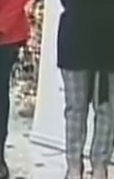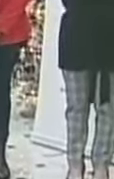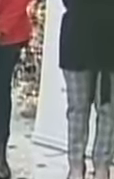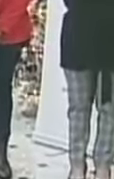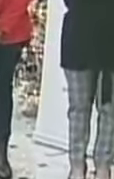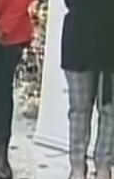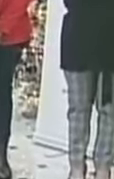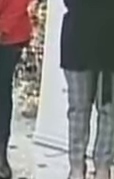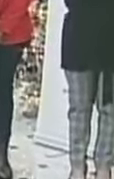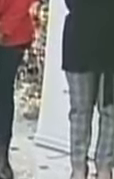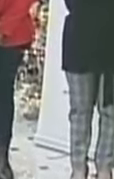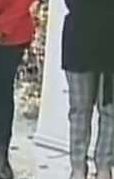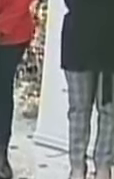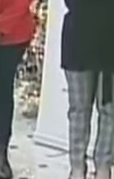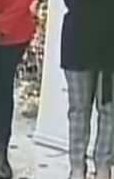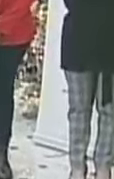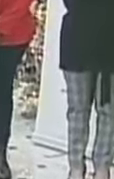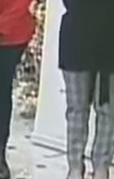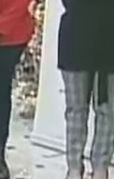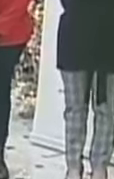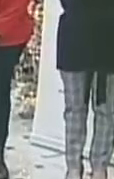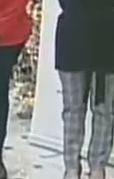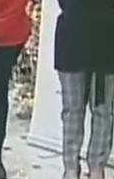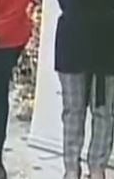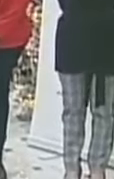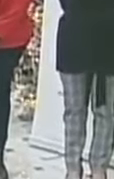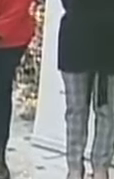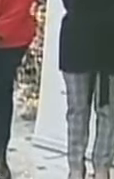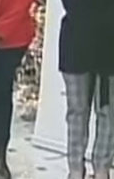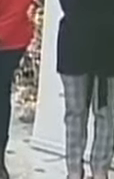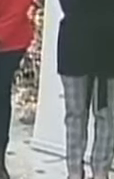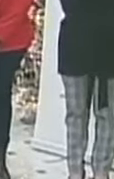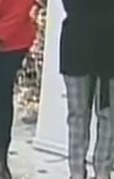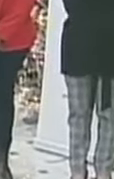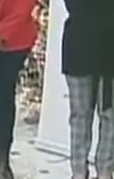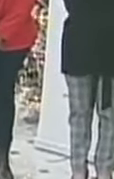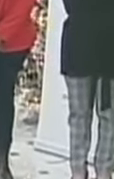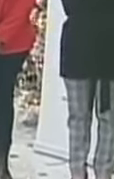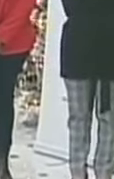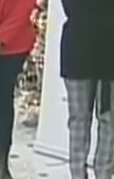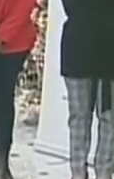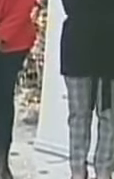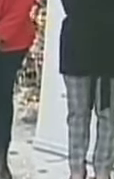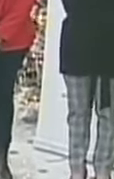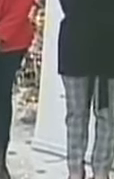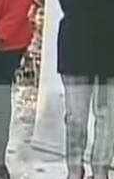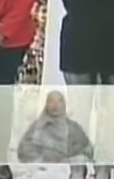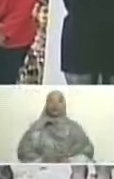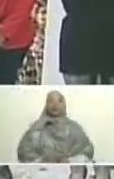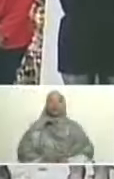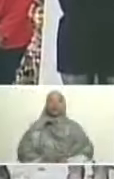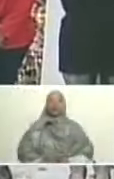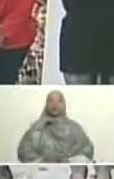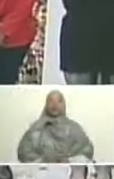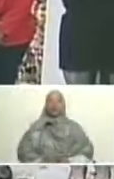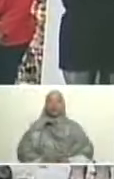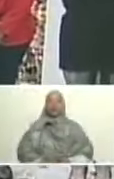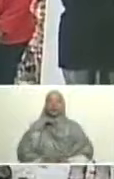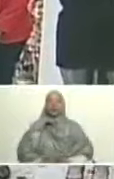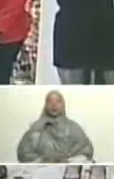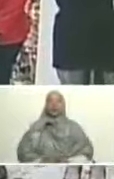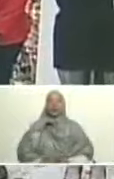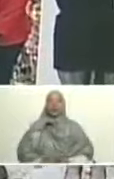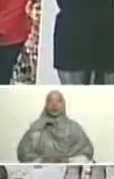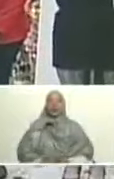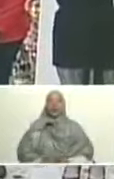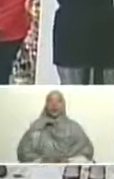ser el banco para la mujer, para las grandes misiones, para la economía,